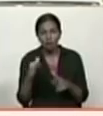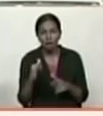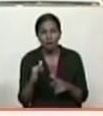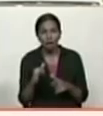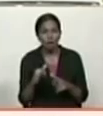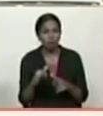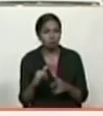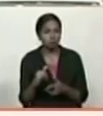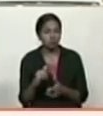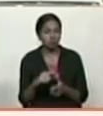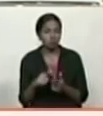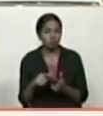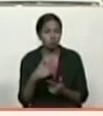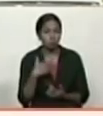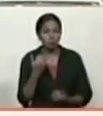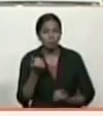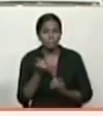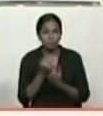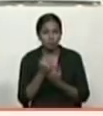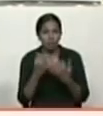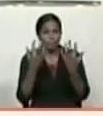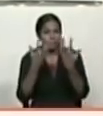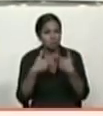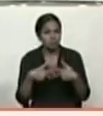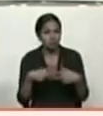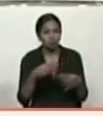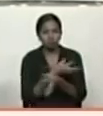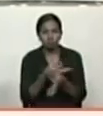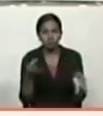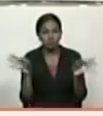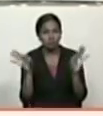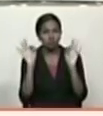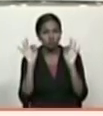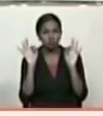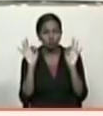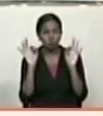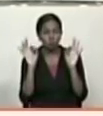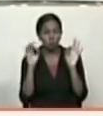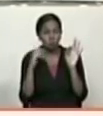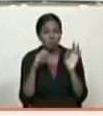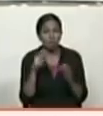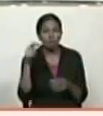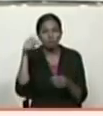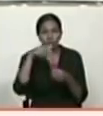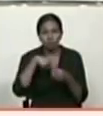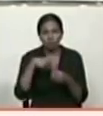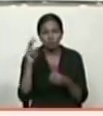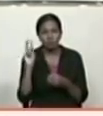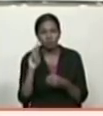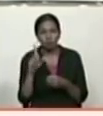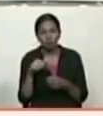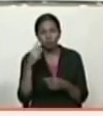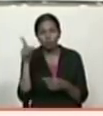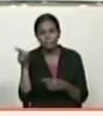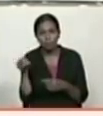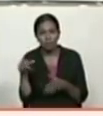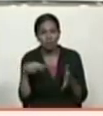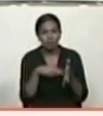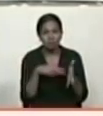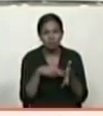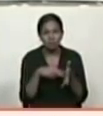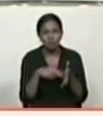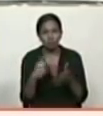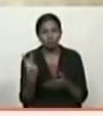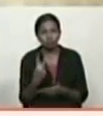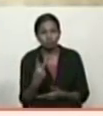potencialidad, tienen empresarios exitosos en Venezuela, fuera de Venezuela, en Siria, en Líbano, con lo cual nos da un